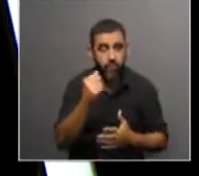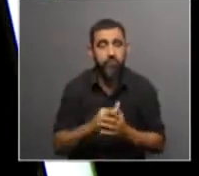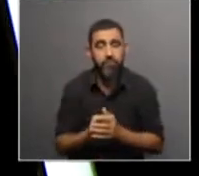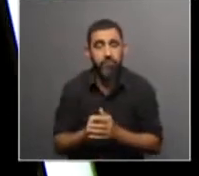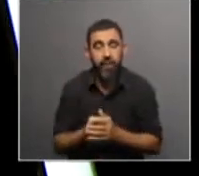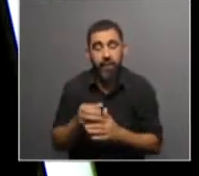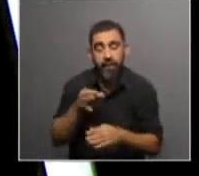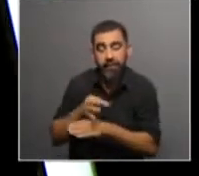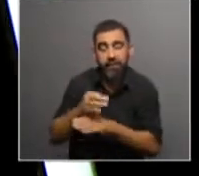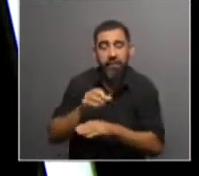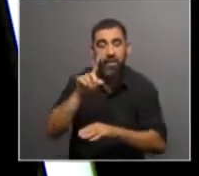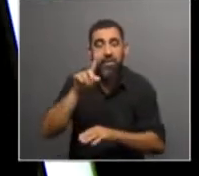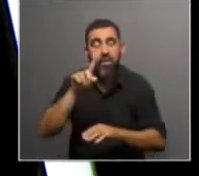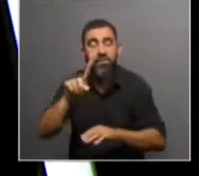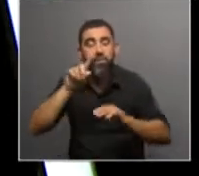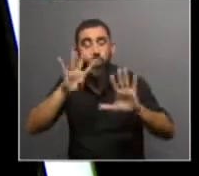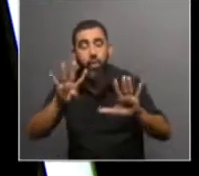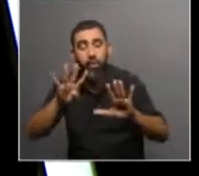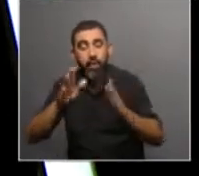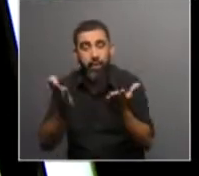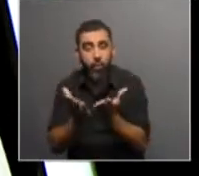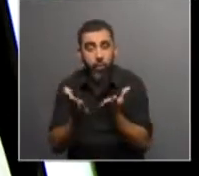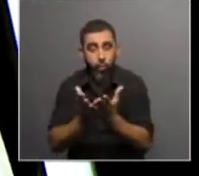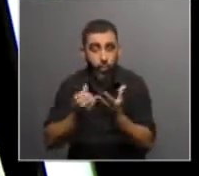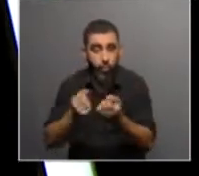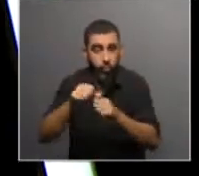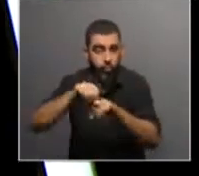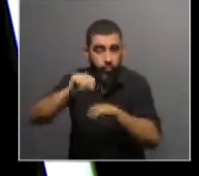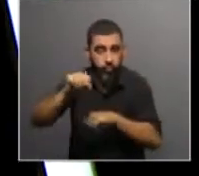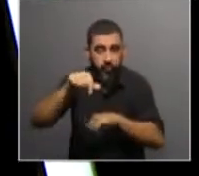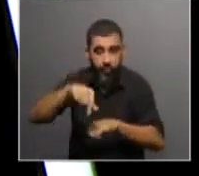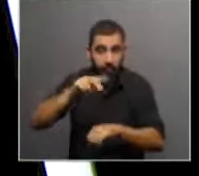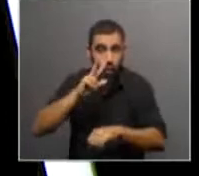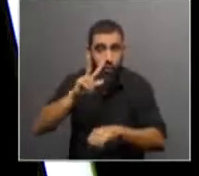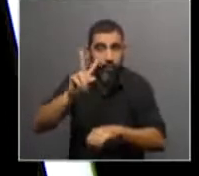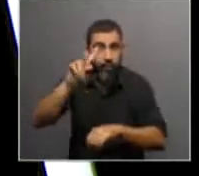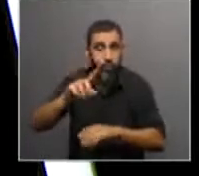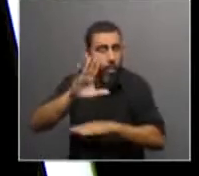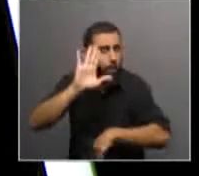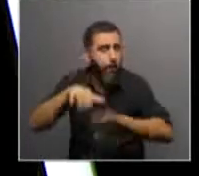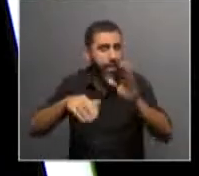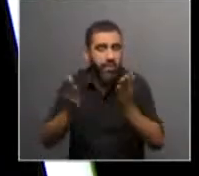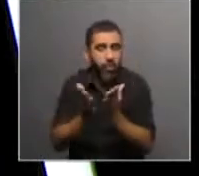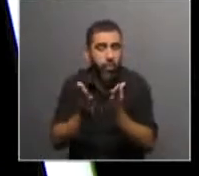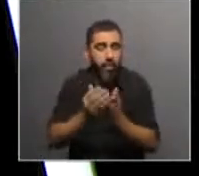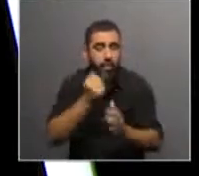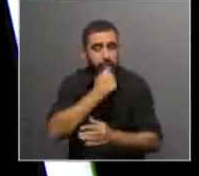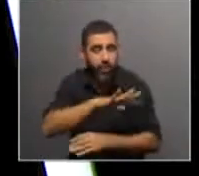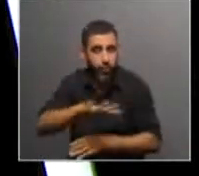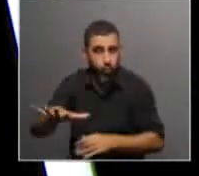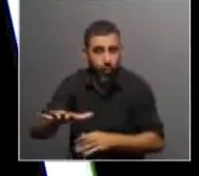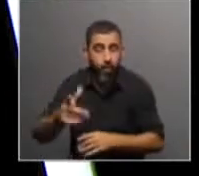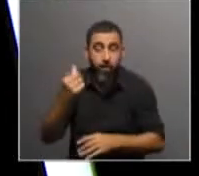imparte 19 carreras, que tiene en este 2021 la generación más numerosa de la historia de la UTEC, pero